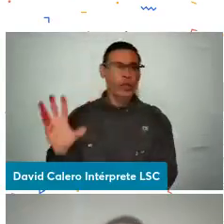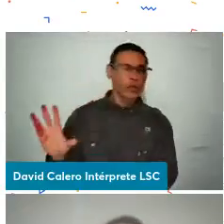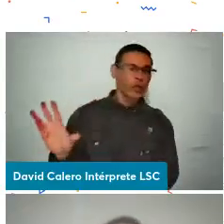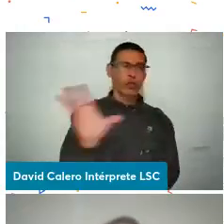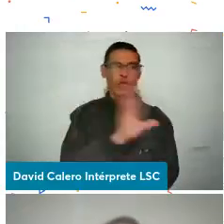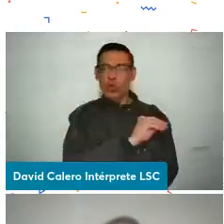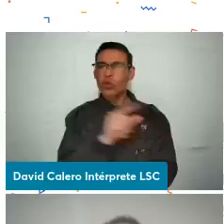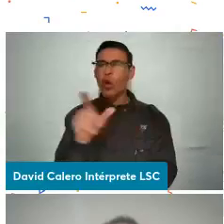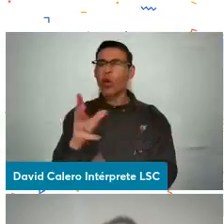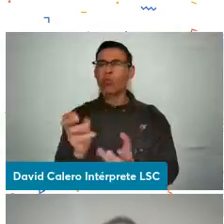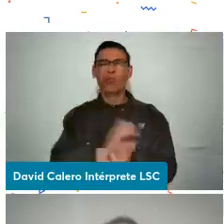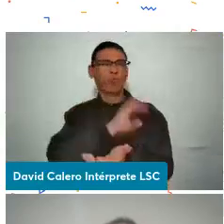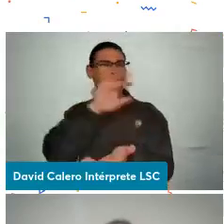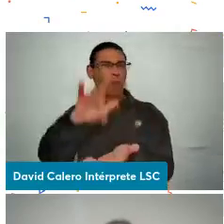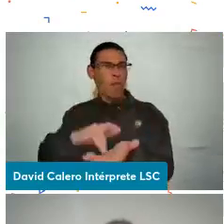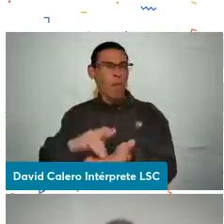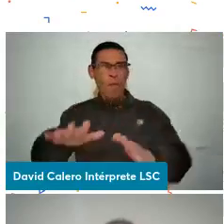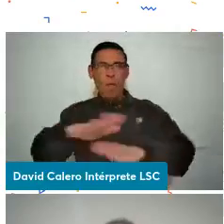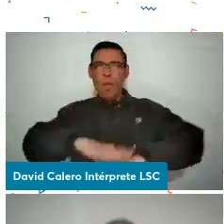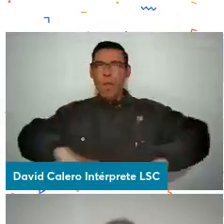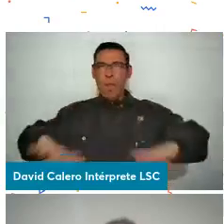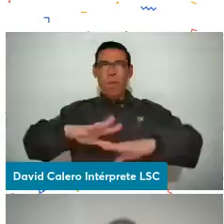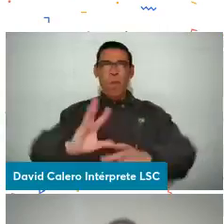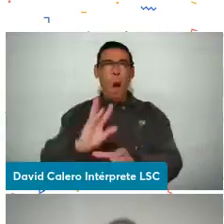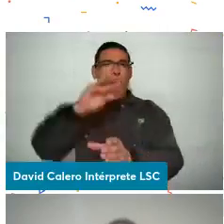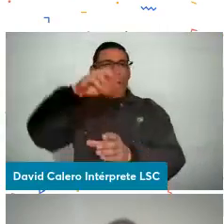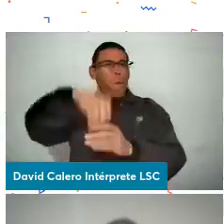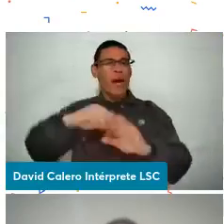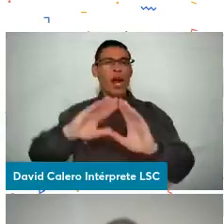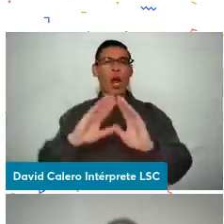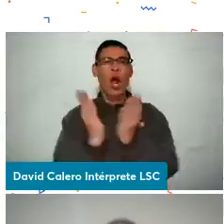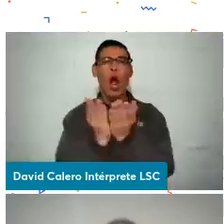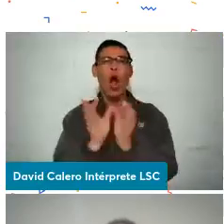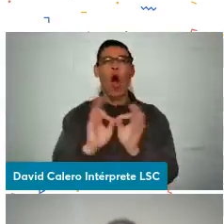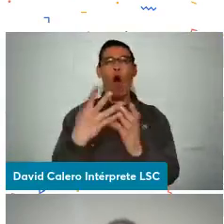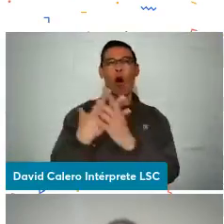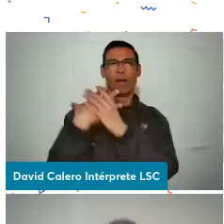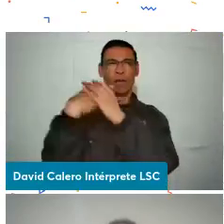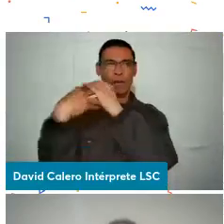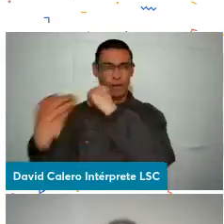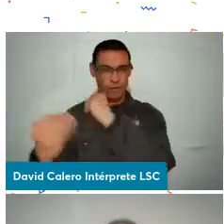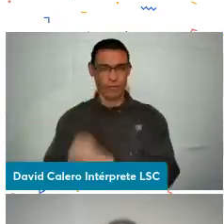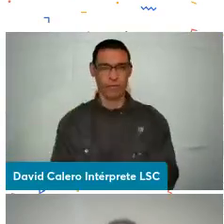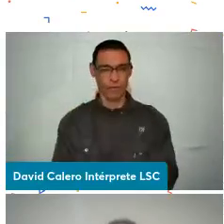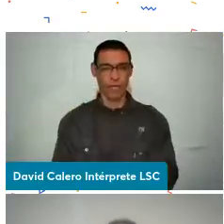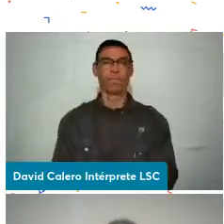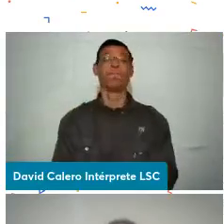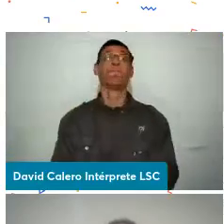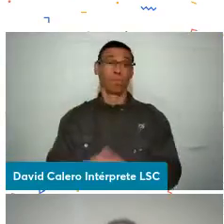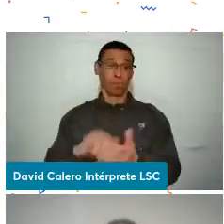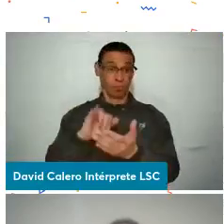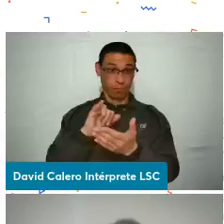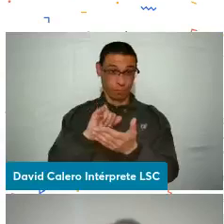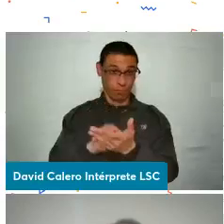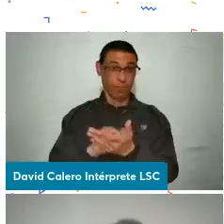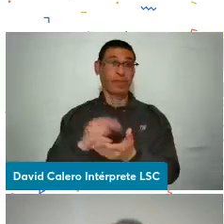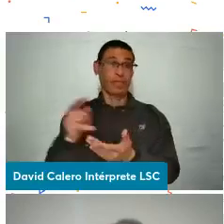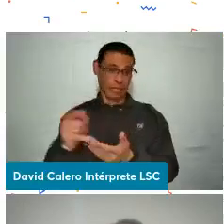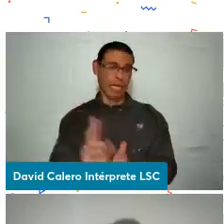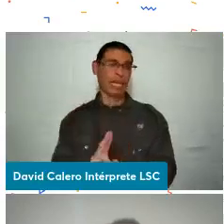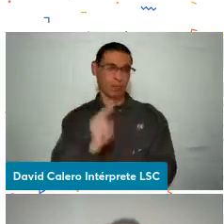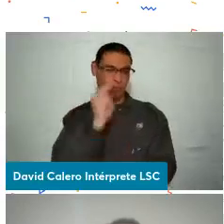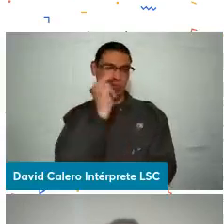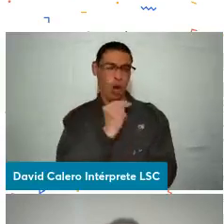cualquier espacio, sea dentro o fuera de la institución educativa, ¿vale? Eso pues con el componente del compromiso,